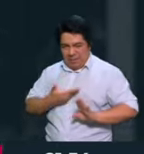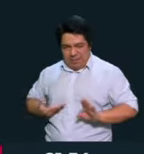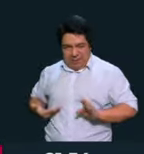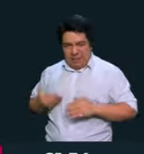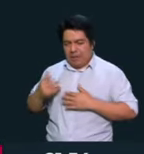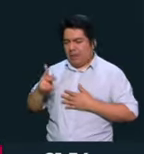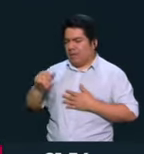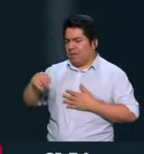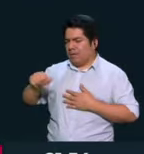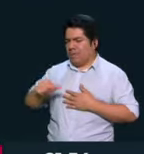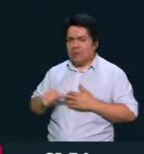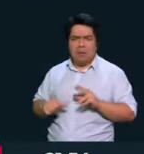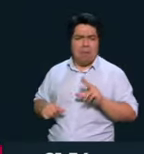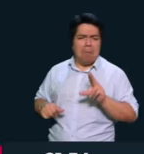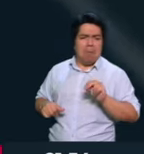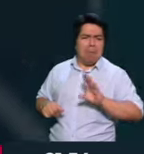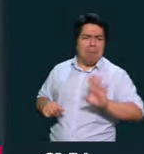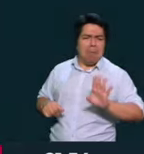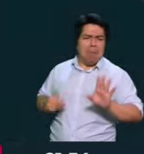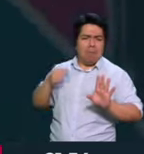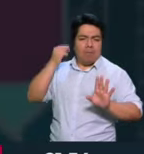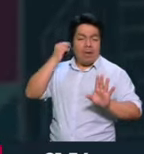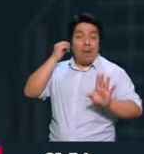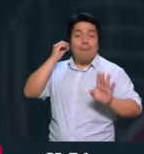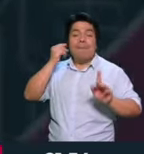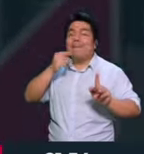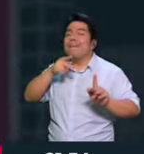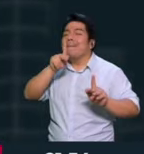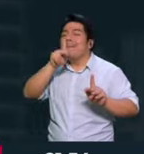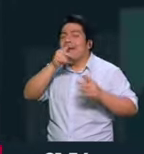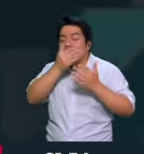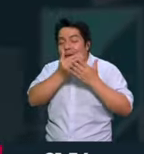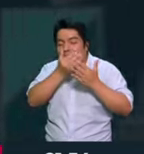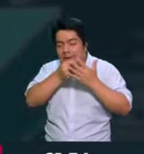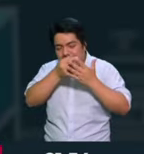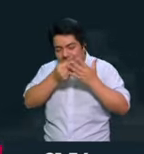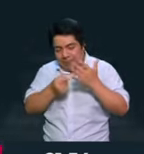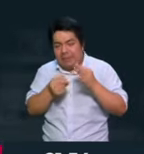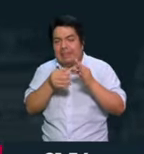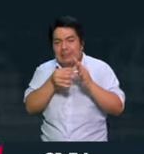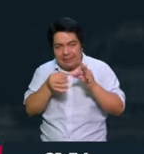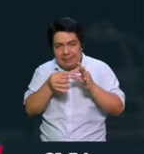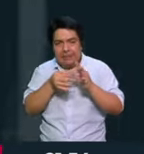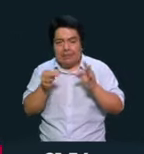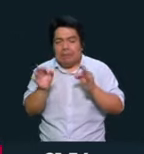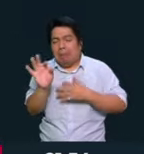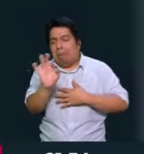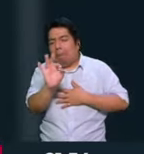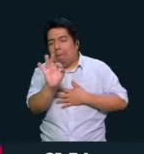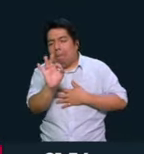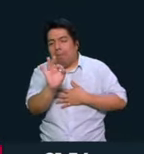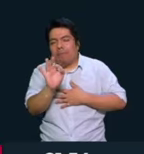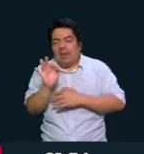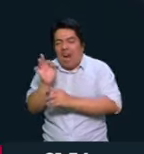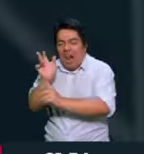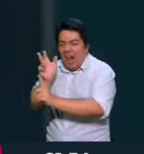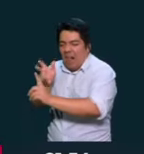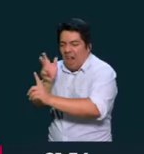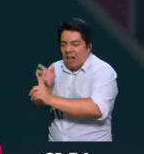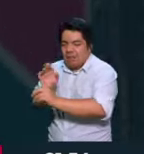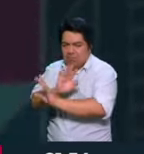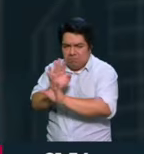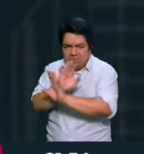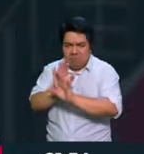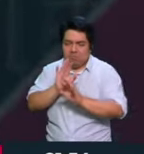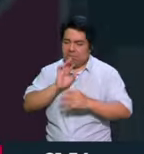presidente dijo que no, aunque había los elementos. Él explicó que se vería como una persecución y que